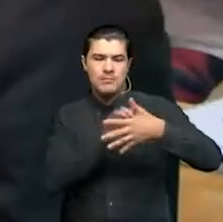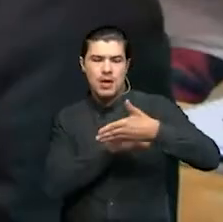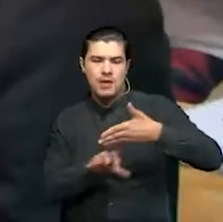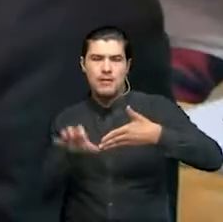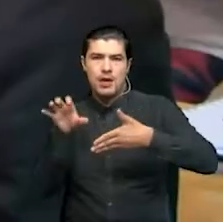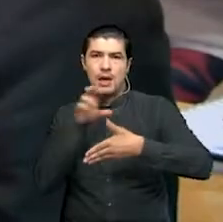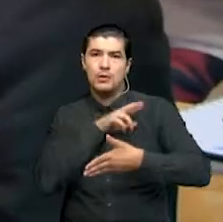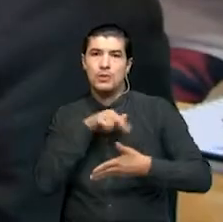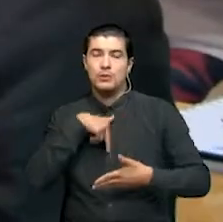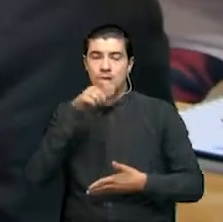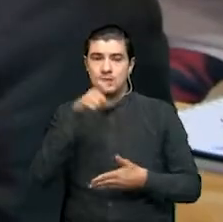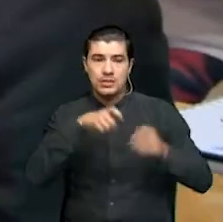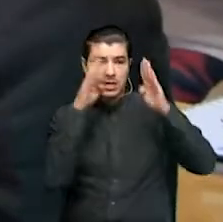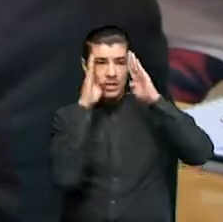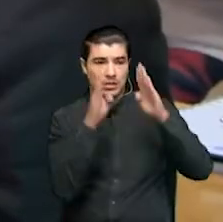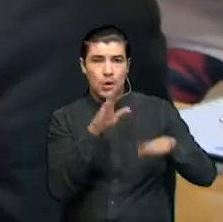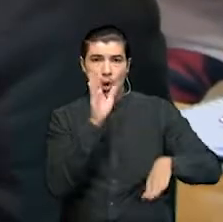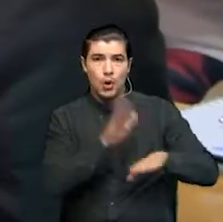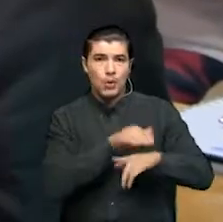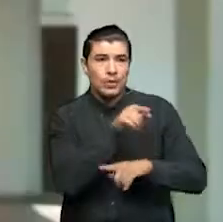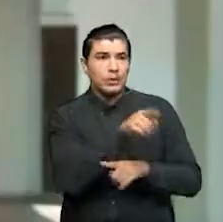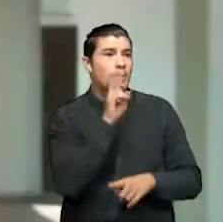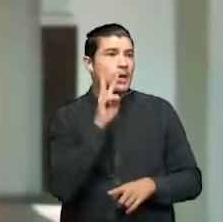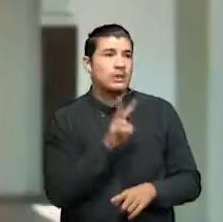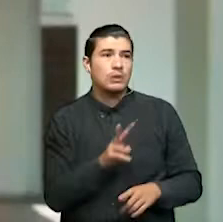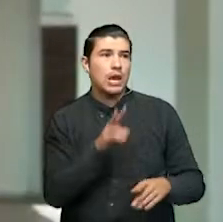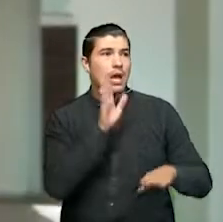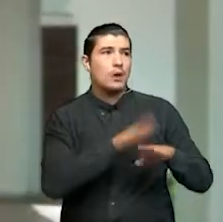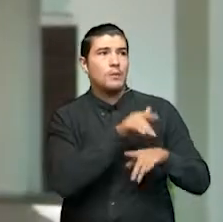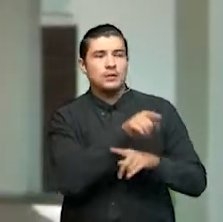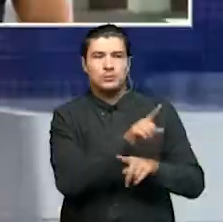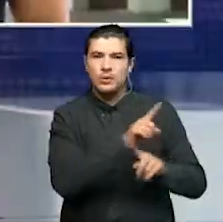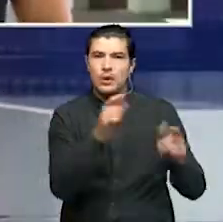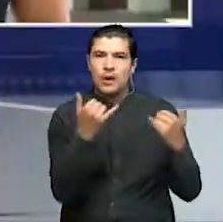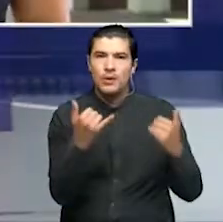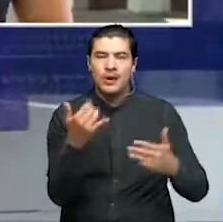de culpar, por supuesto, a la población venezolana de la situación. Esta es toda la